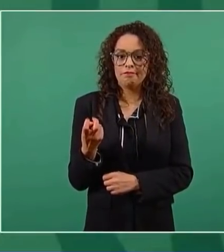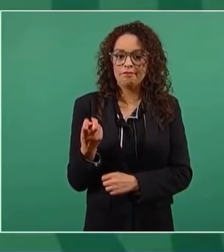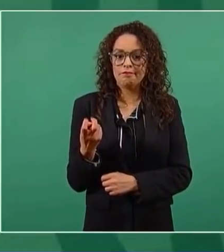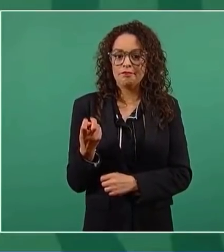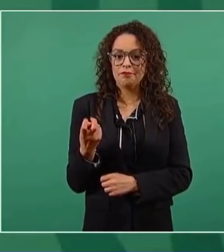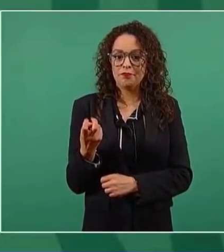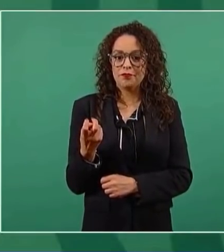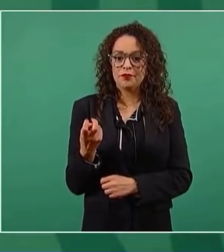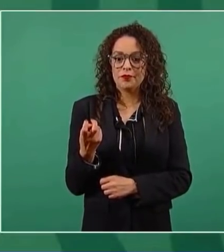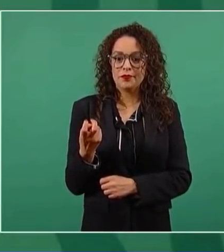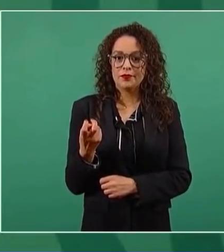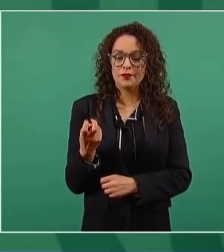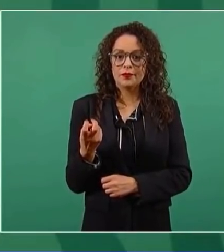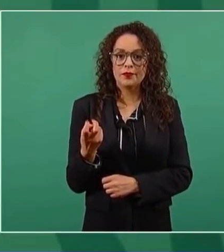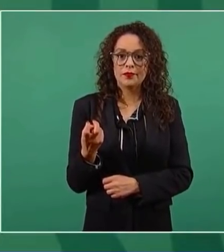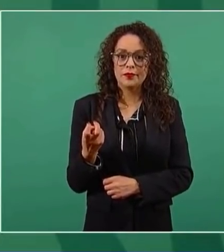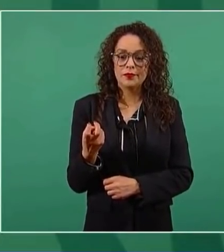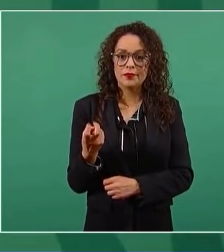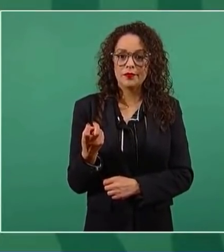sus